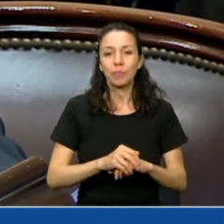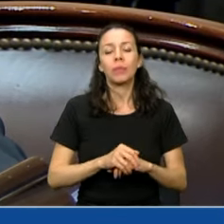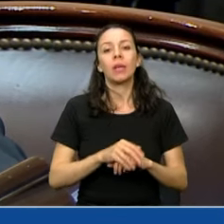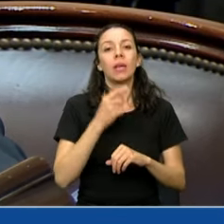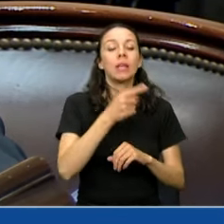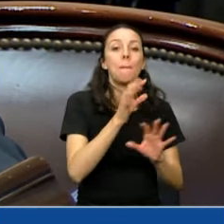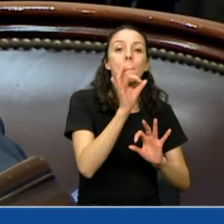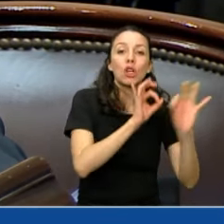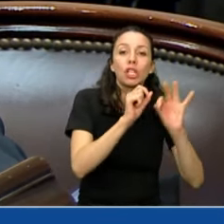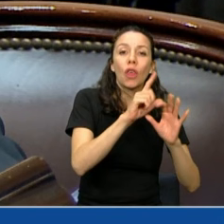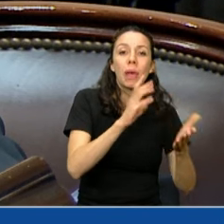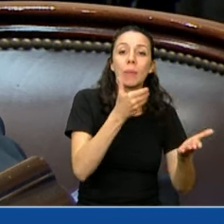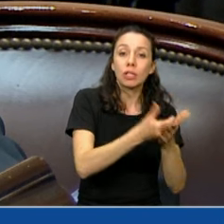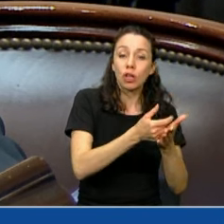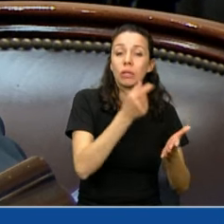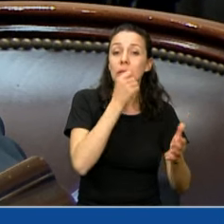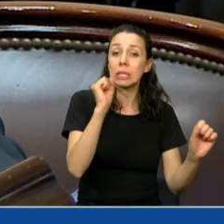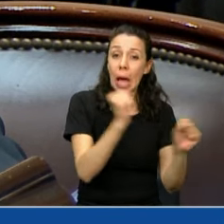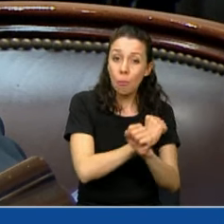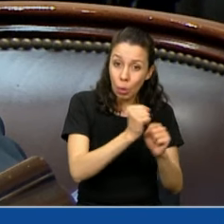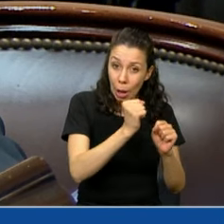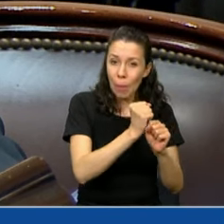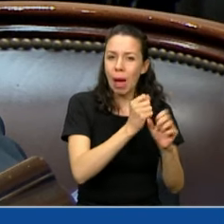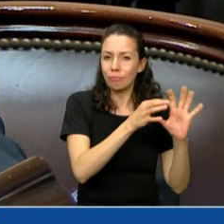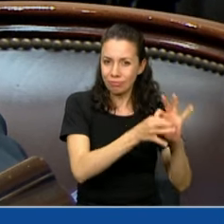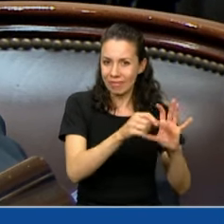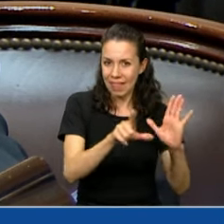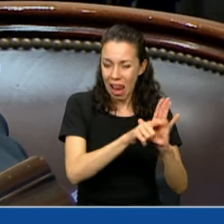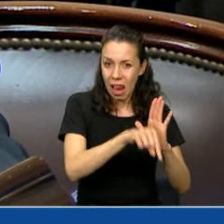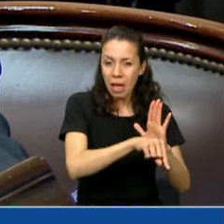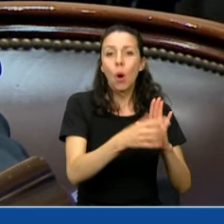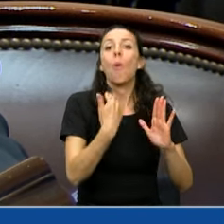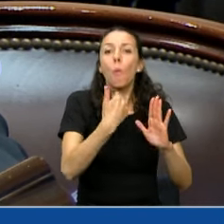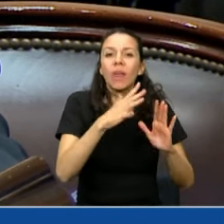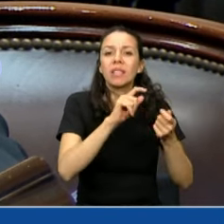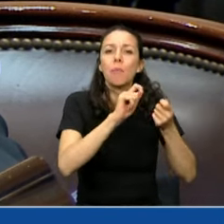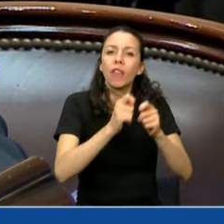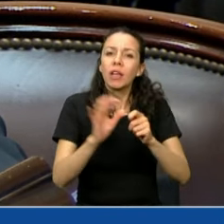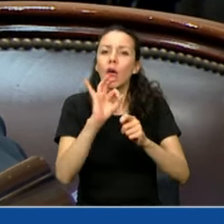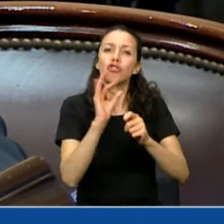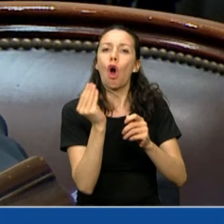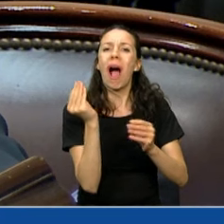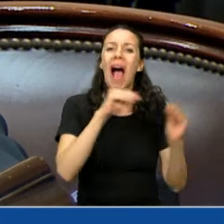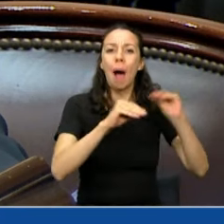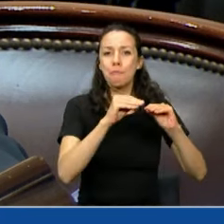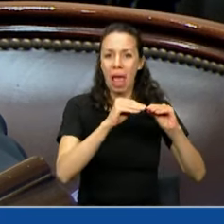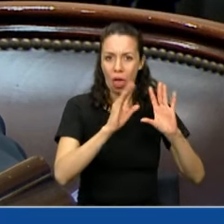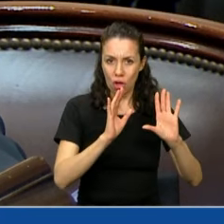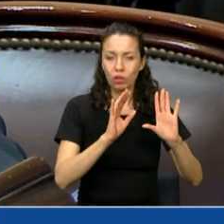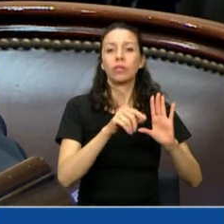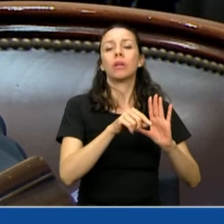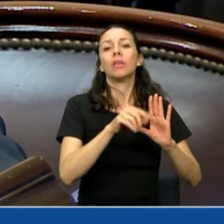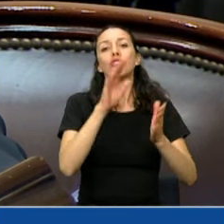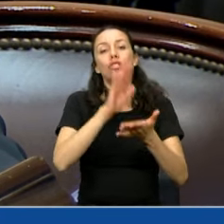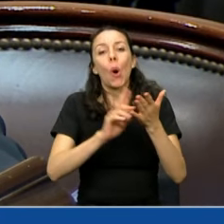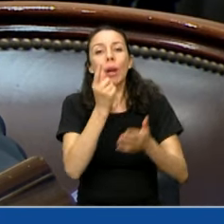proyectos de inversión que resulten aprobados en los términos de la presente ley podrán ser modificados y o ampliados en lo que respecta al